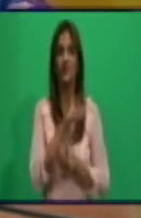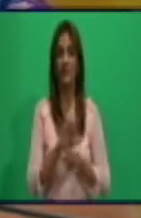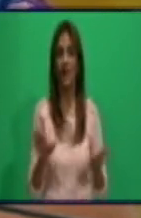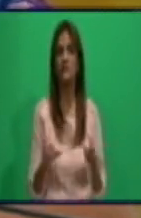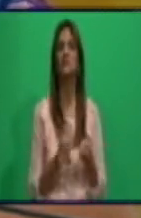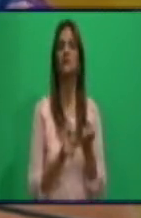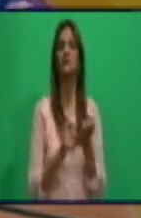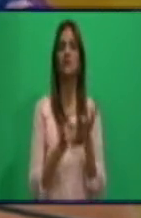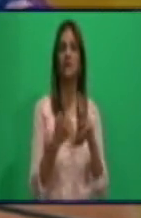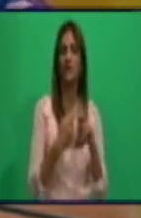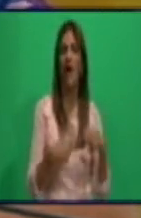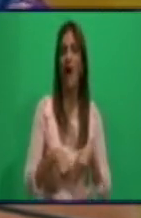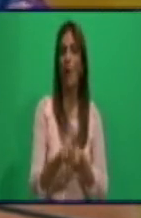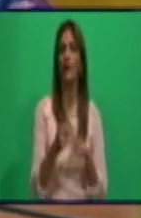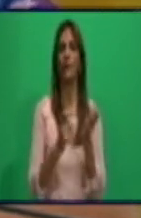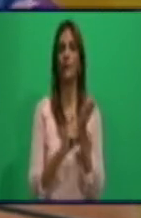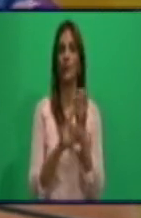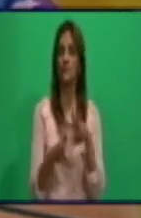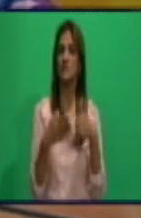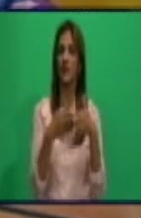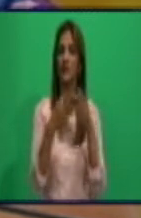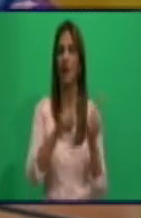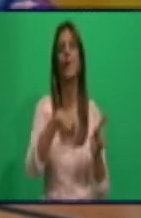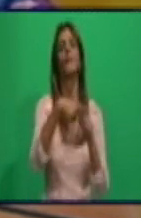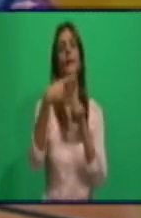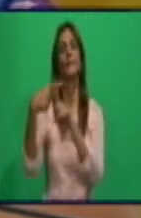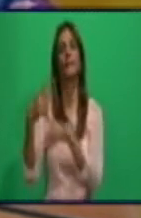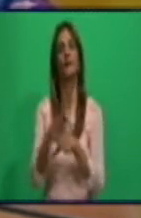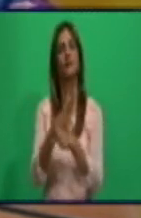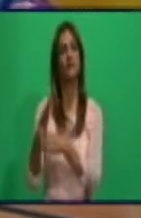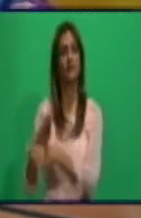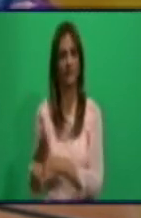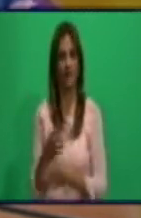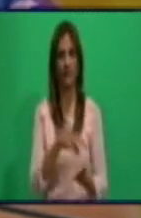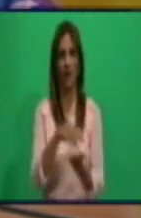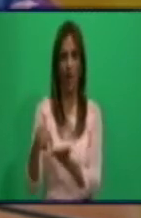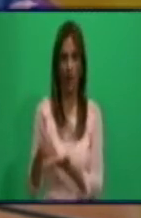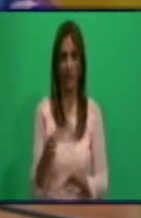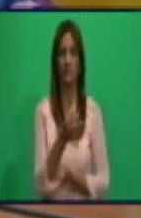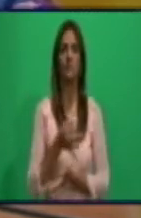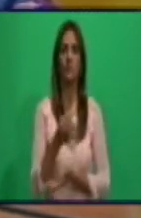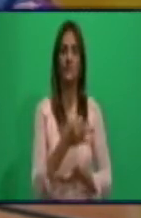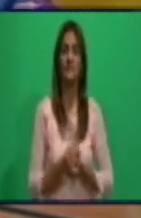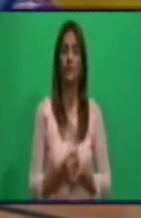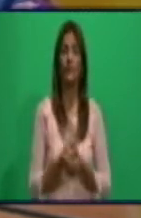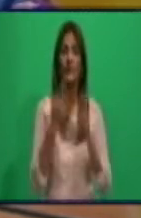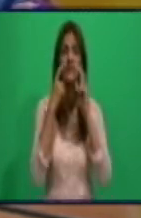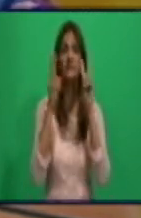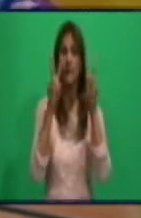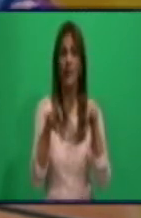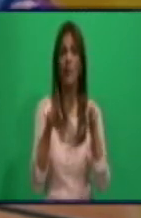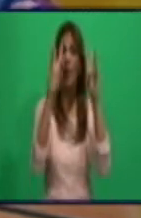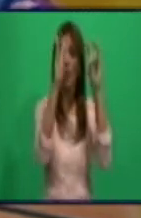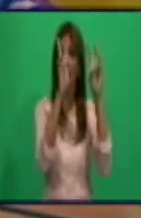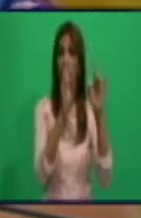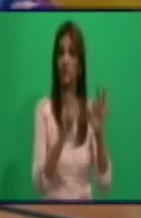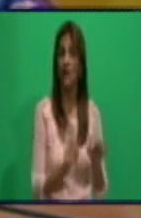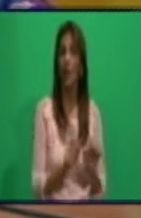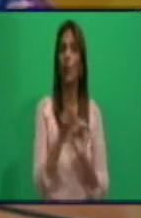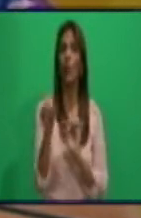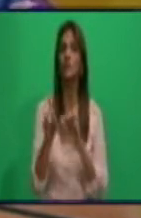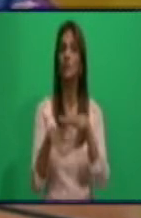todas estas medidas atendiendo a las particularidades que ya vive la provincia y si vemos las estadísticas de los últimos días y en particular